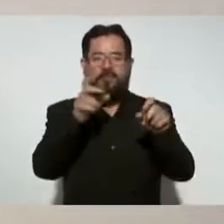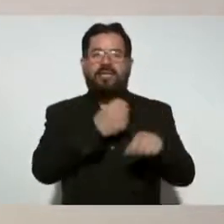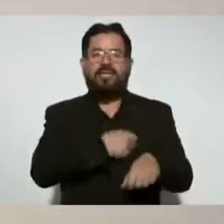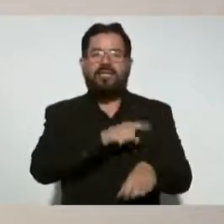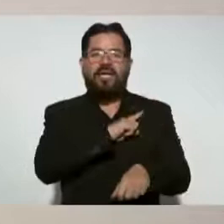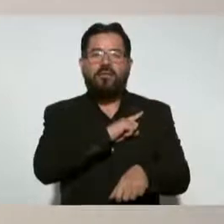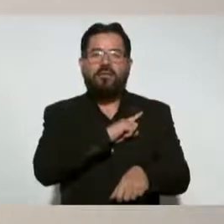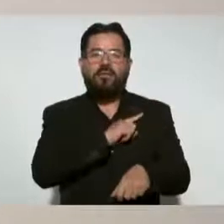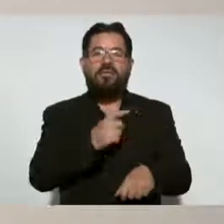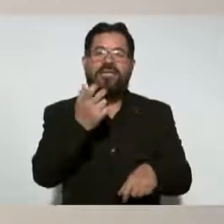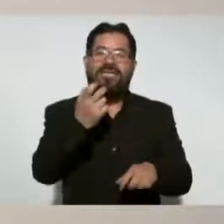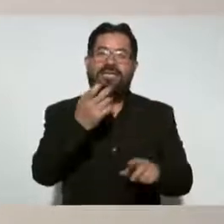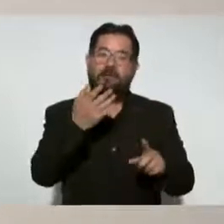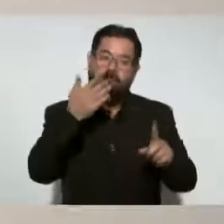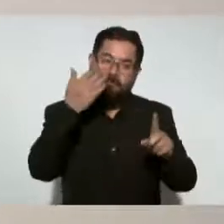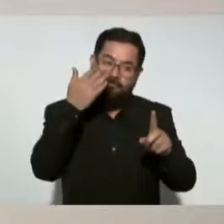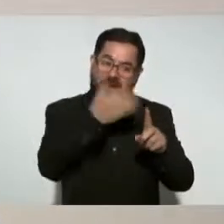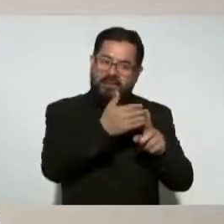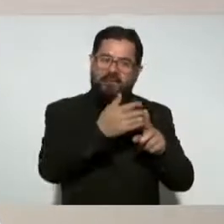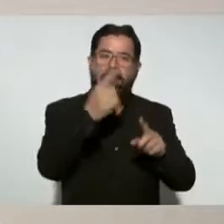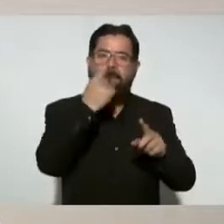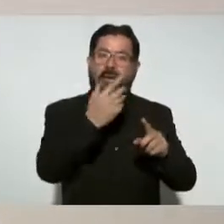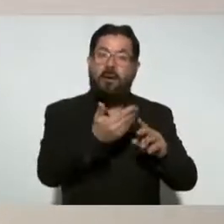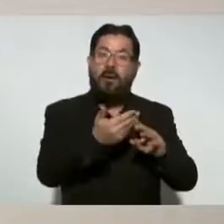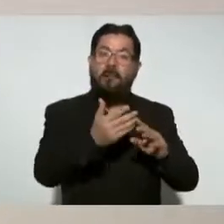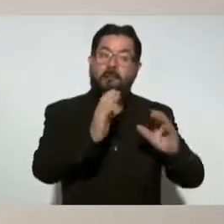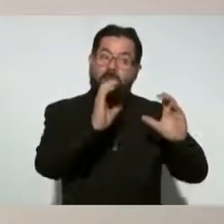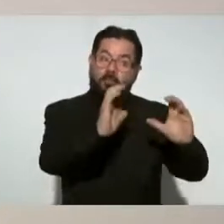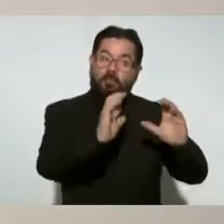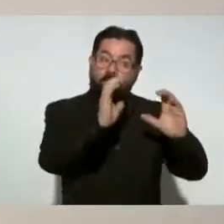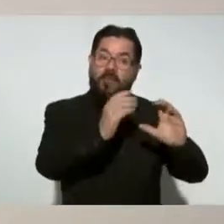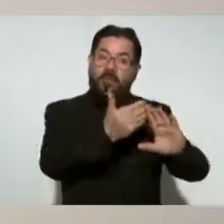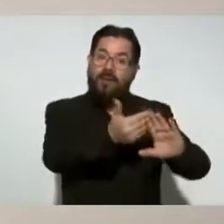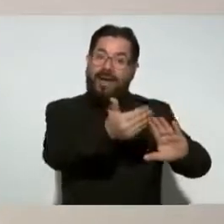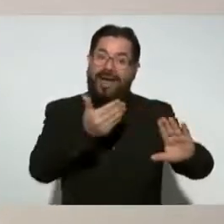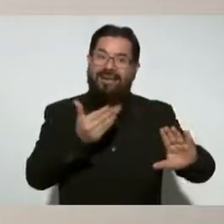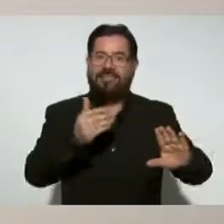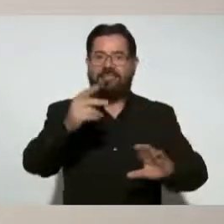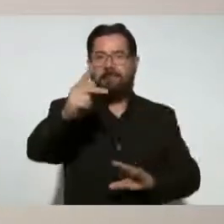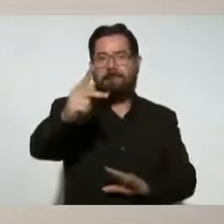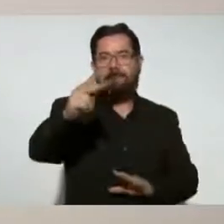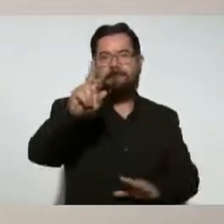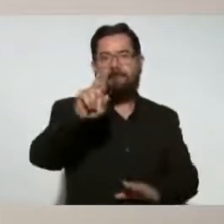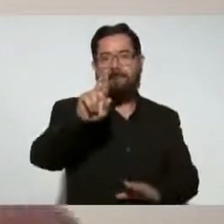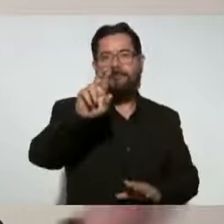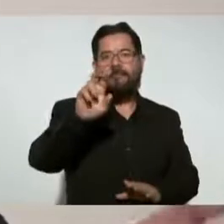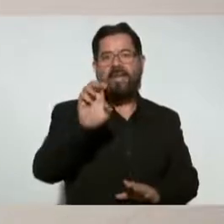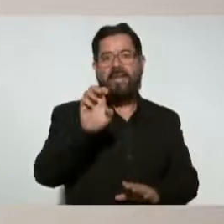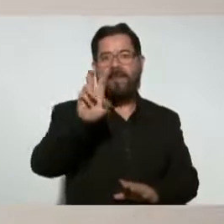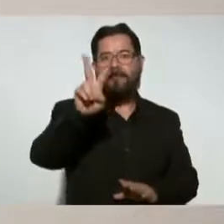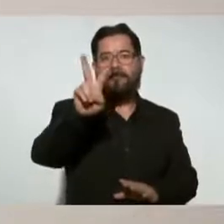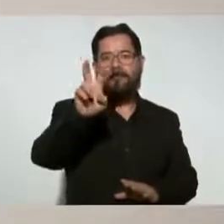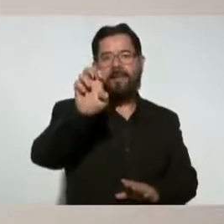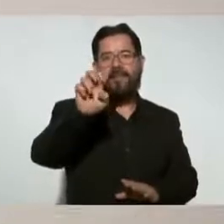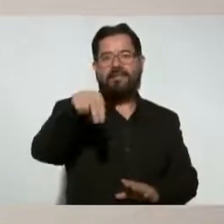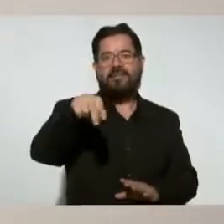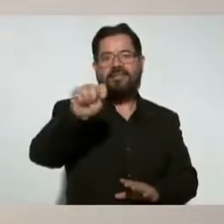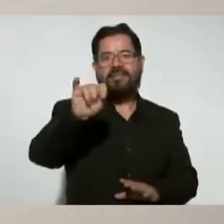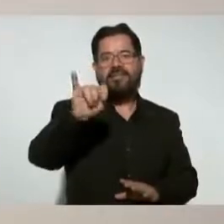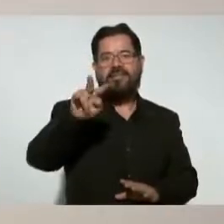más con un enfoque preventivo. Pero además este hospital y el grupo que se plantea, que como